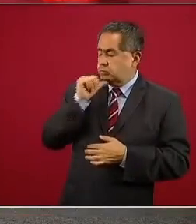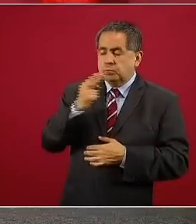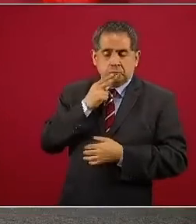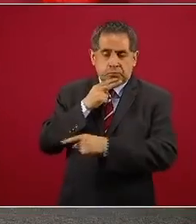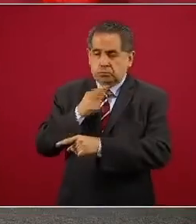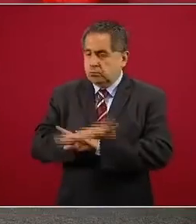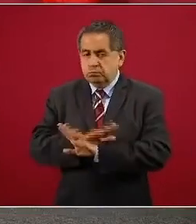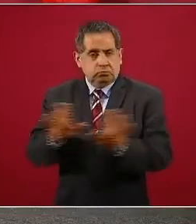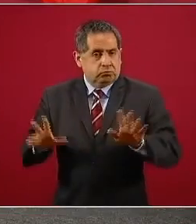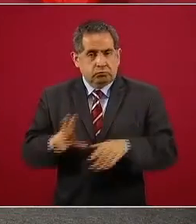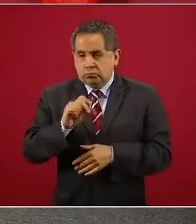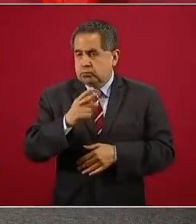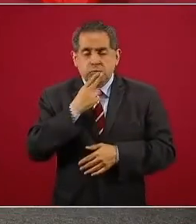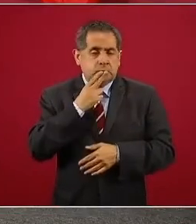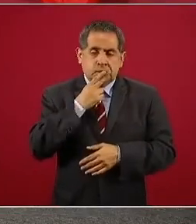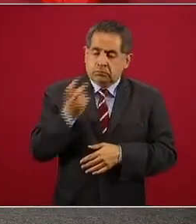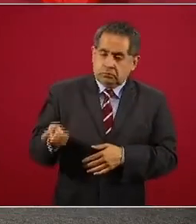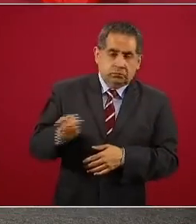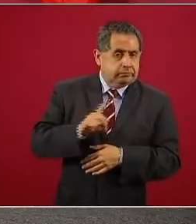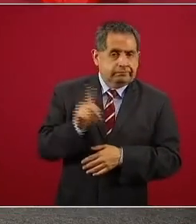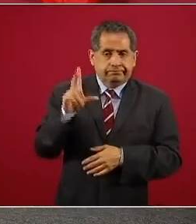No se va a usar.